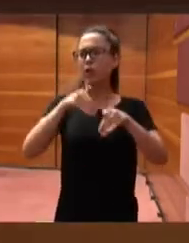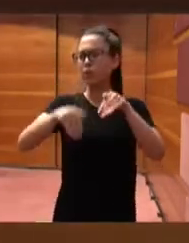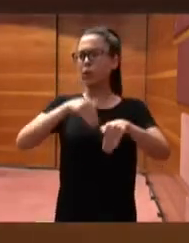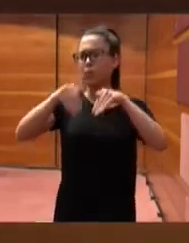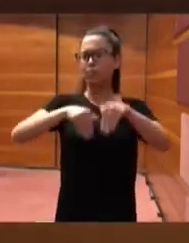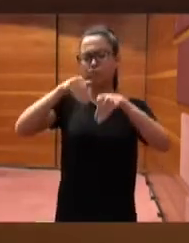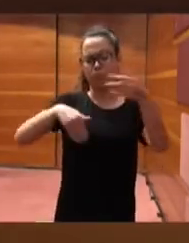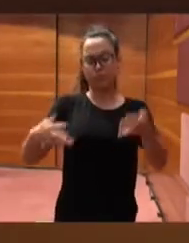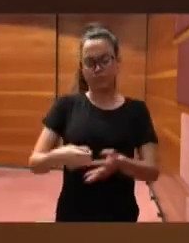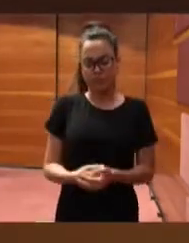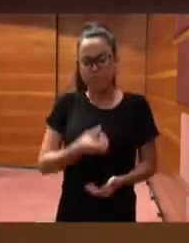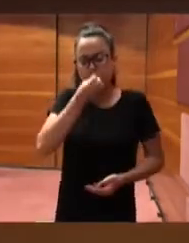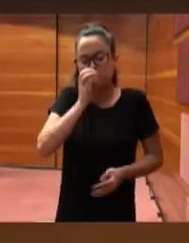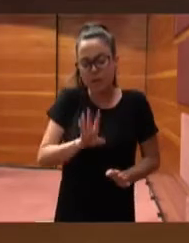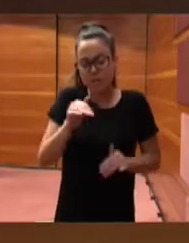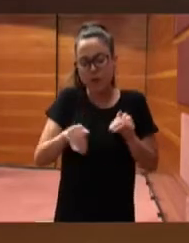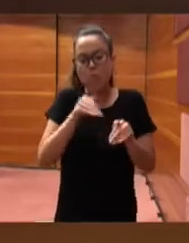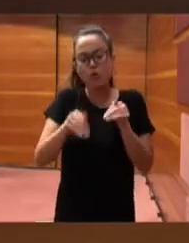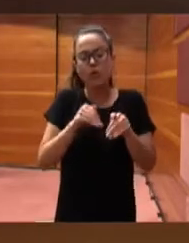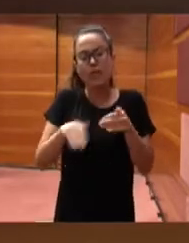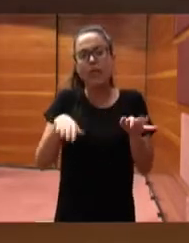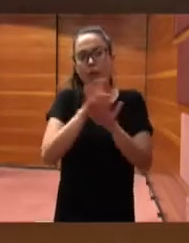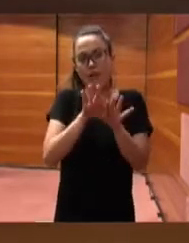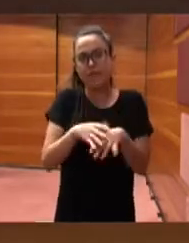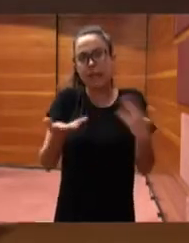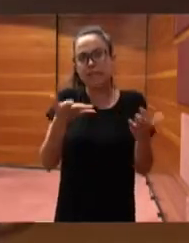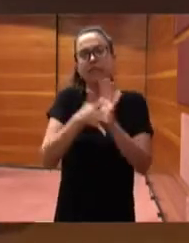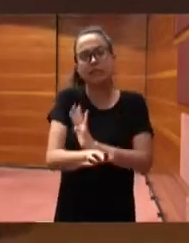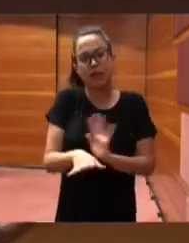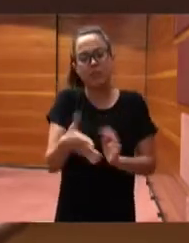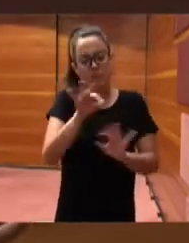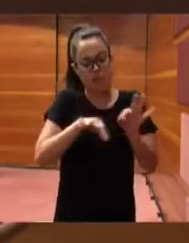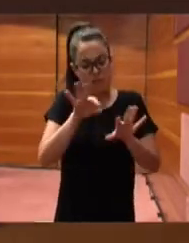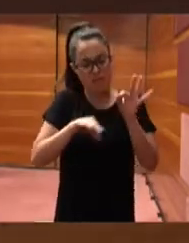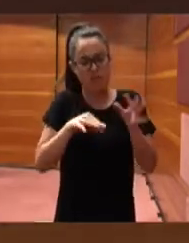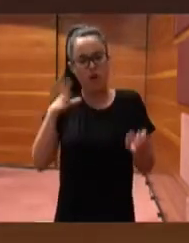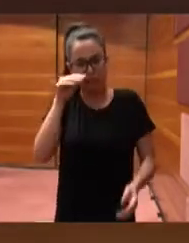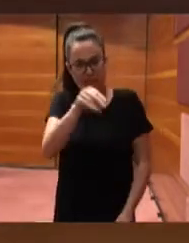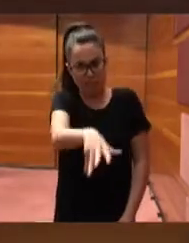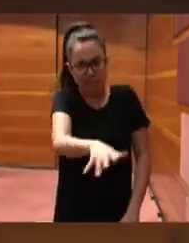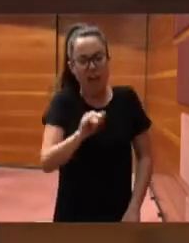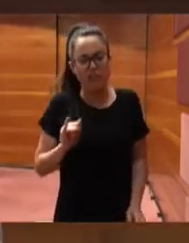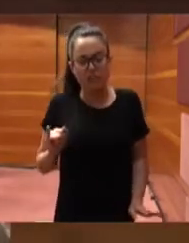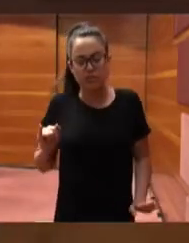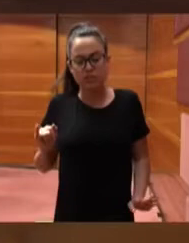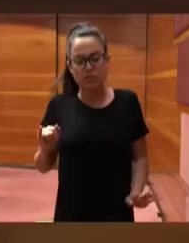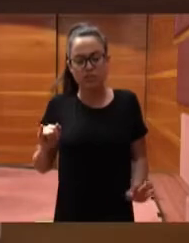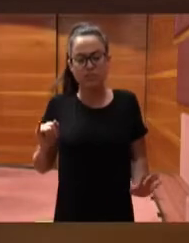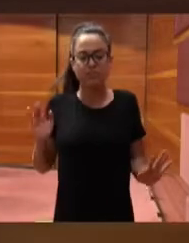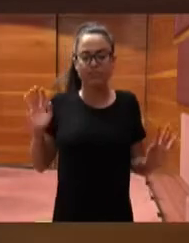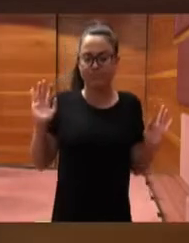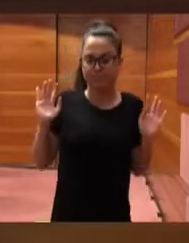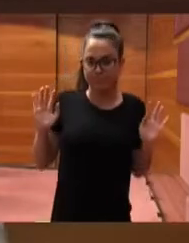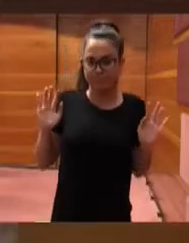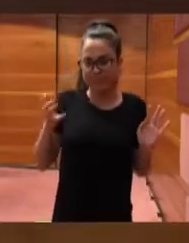tal, ¿no? Una votación rara vez asegura mayor inteligencia de la decisión, salvo que venga precedida de un gran